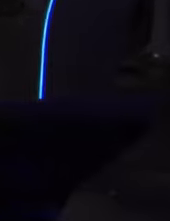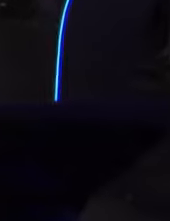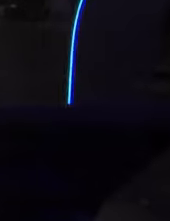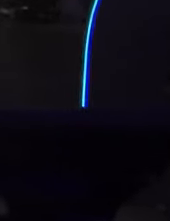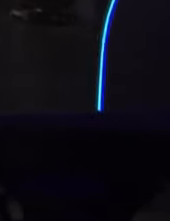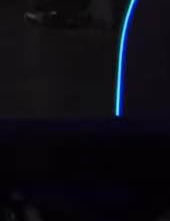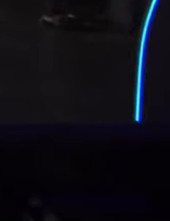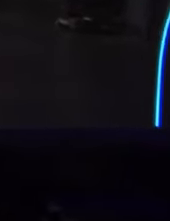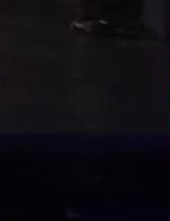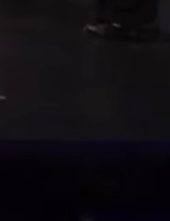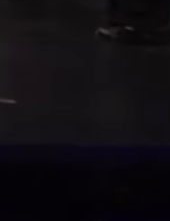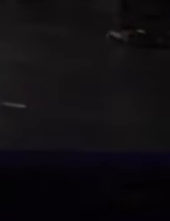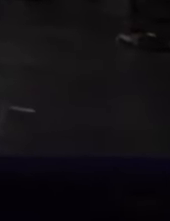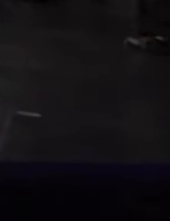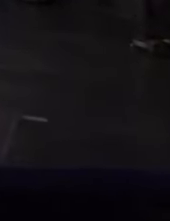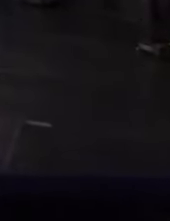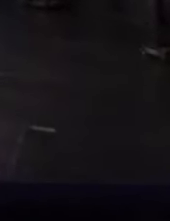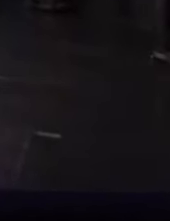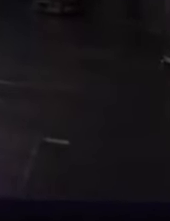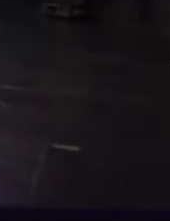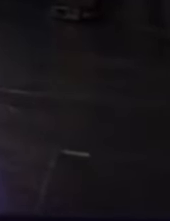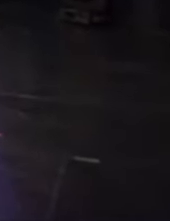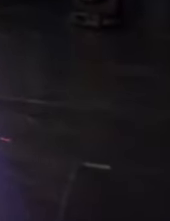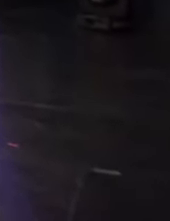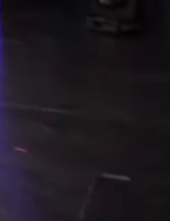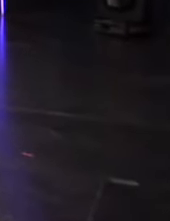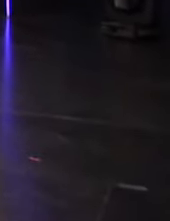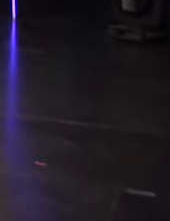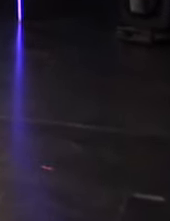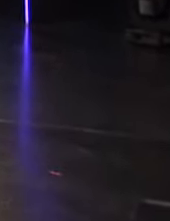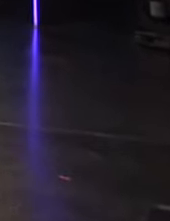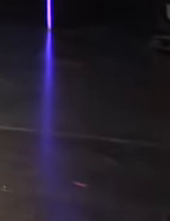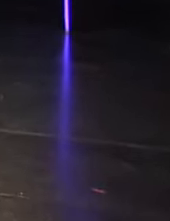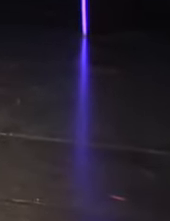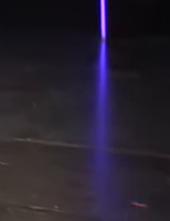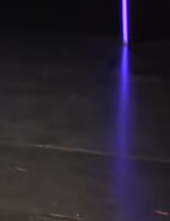you good morning